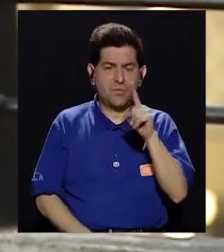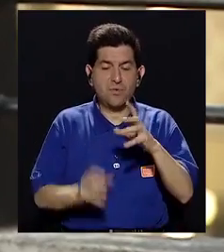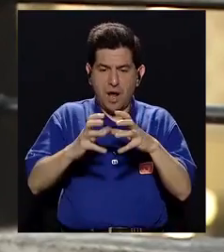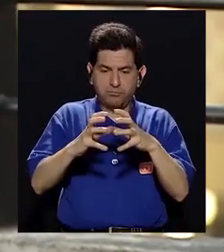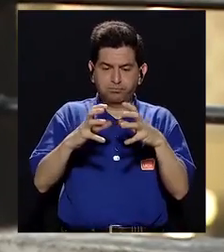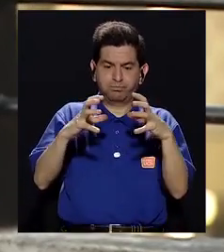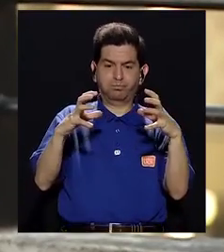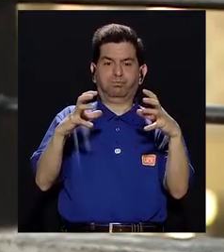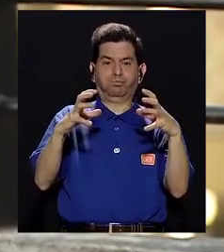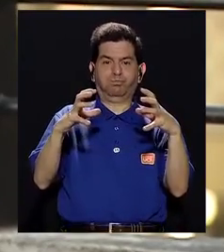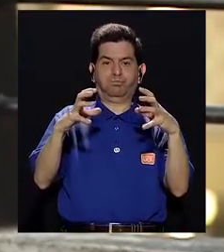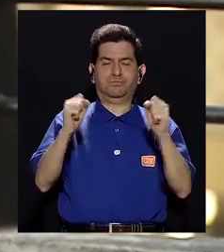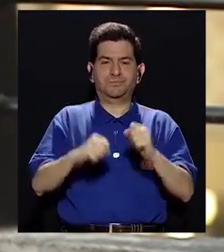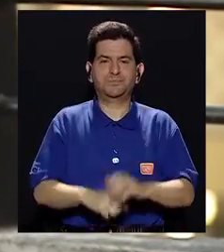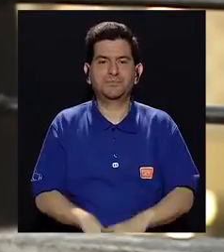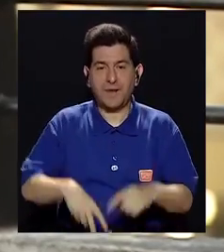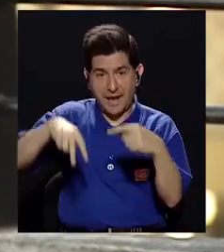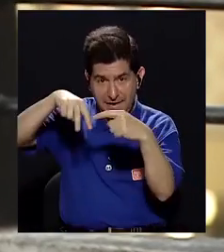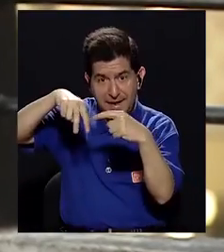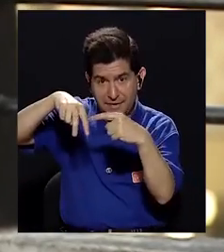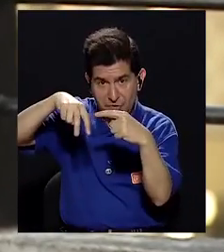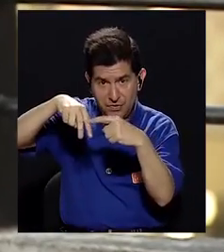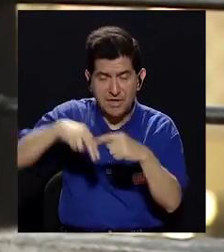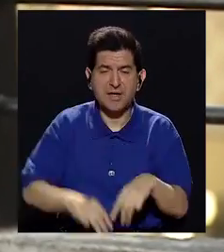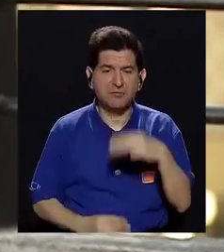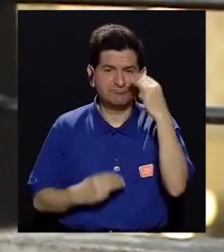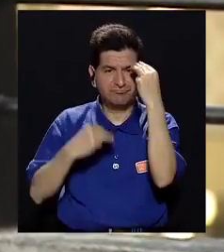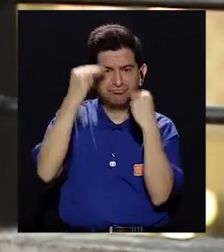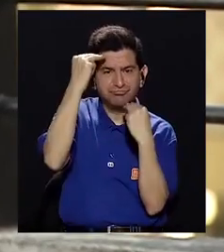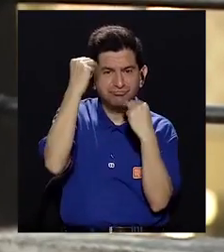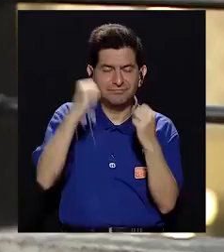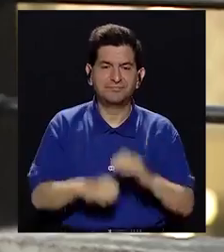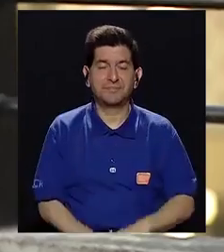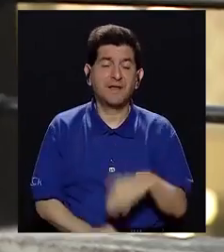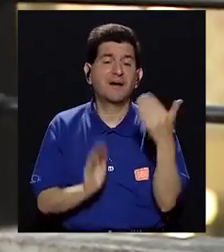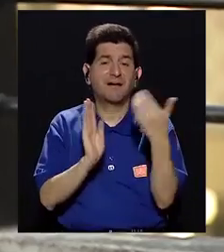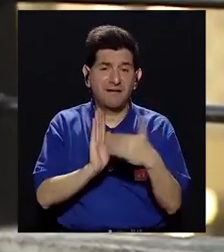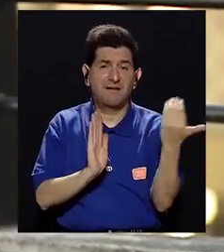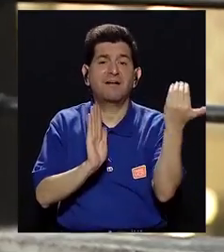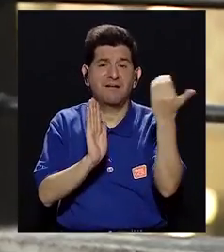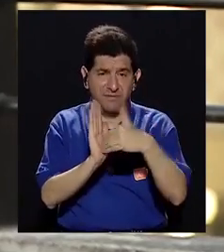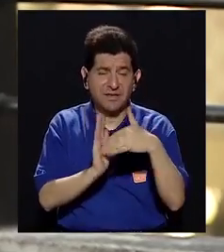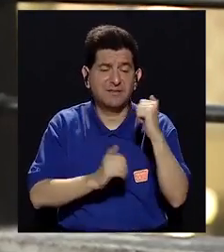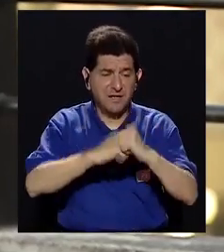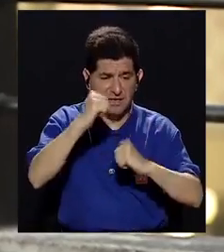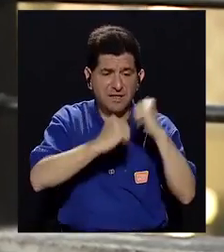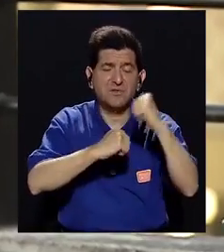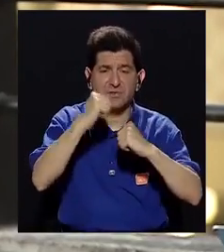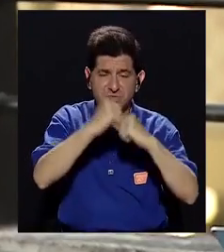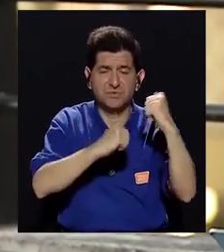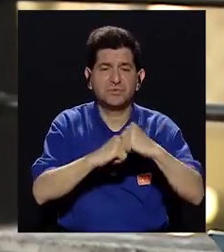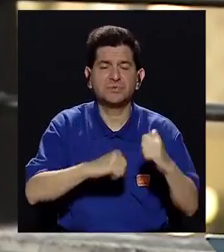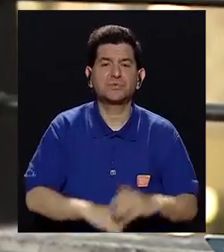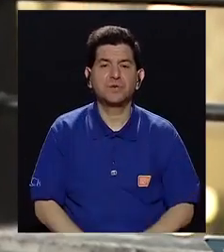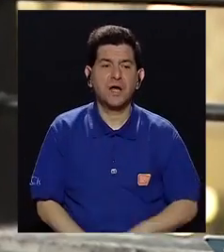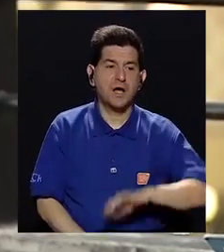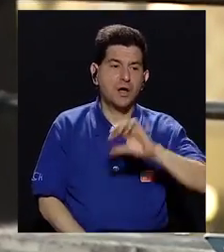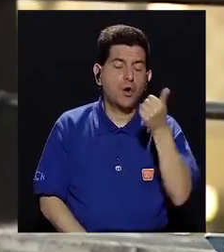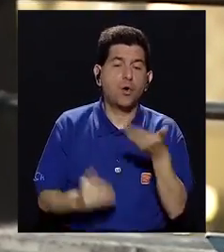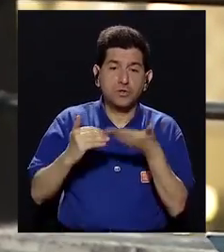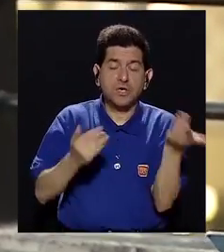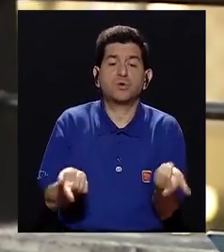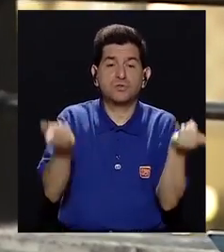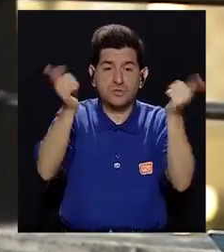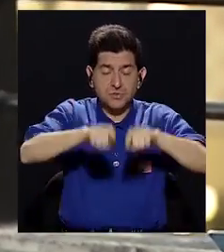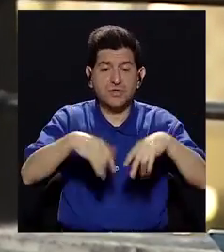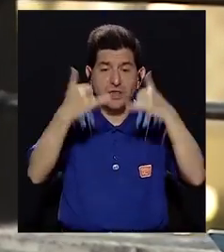lo dicen, una pelota, o se le engruesa la rodilla, o se le deforma la rodilla. Y todo eso afecta entonces las estructuras vecinas. Y otra cosa